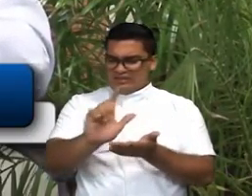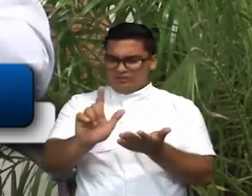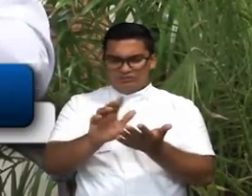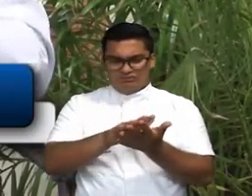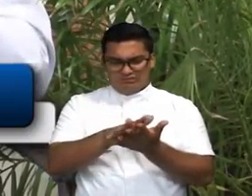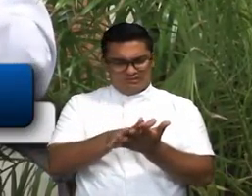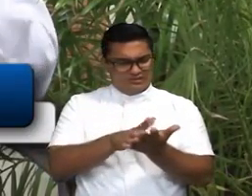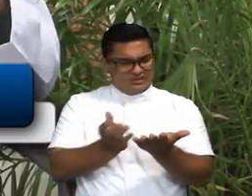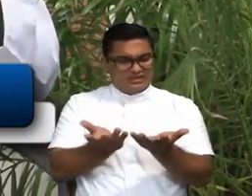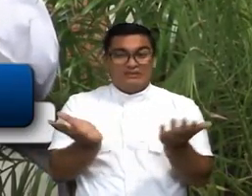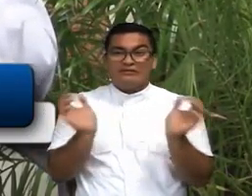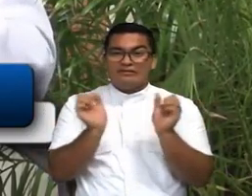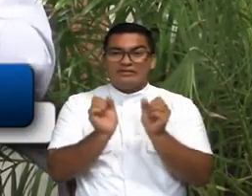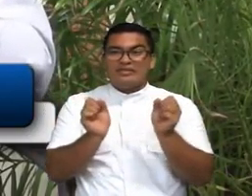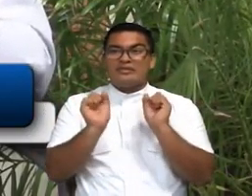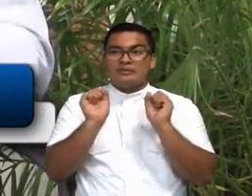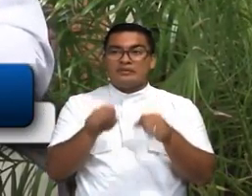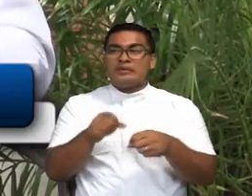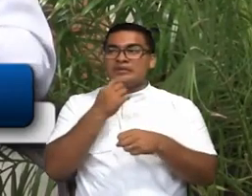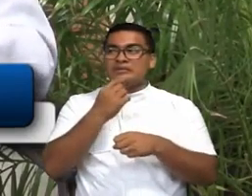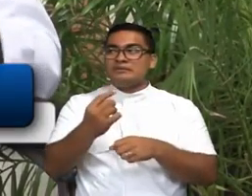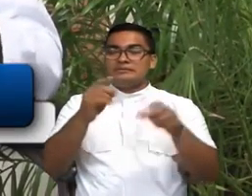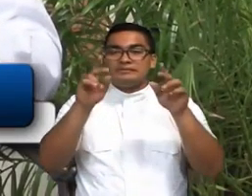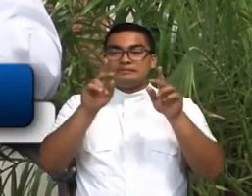pies. ¿Qué es lo que tiene que hacer esta persona?